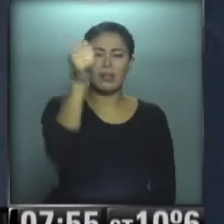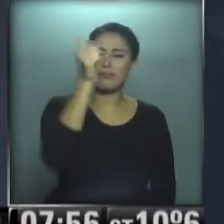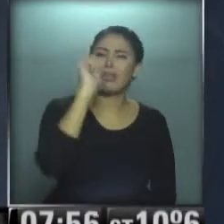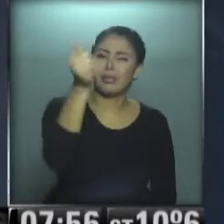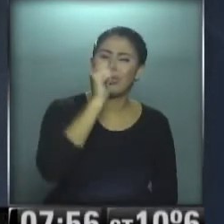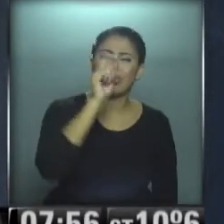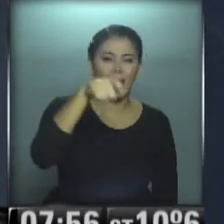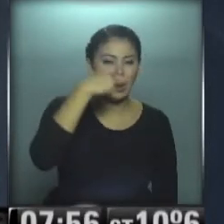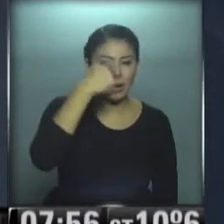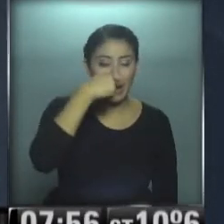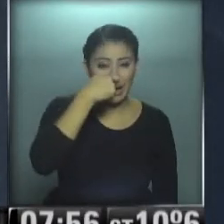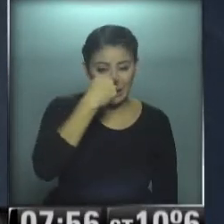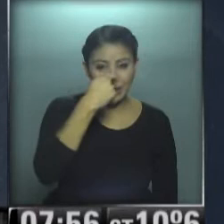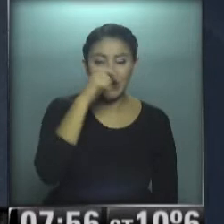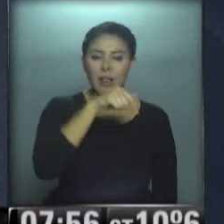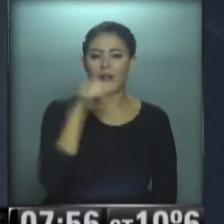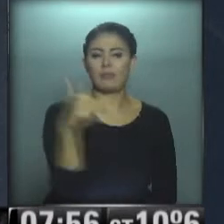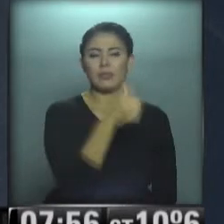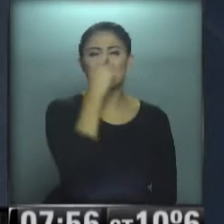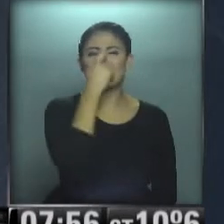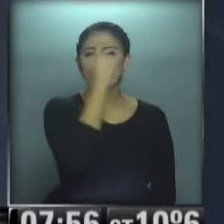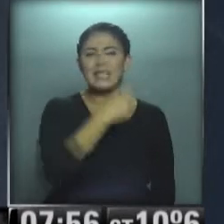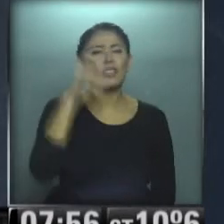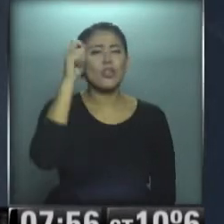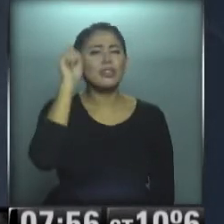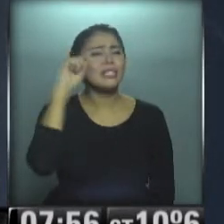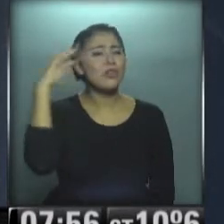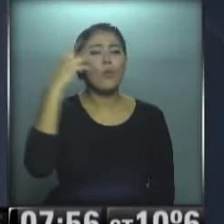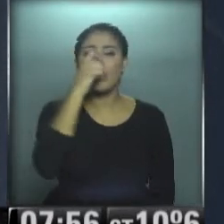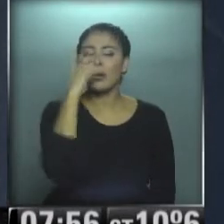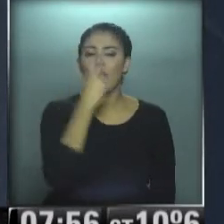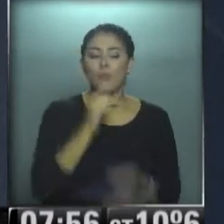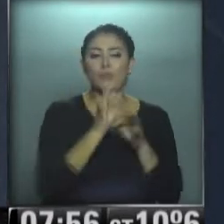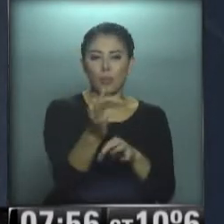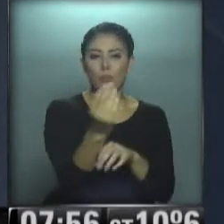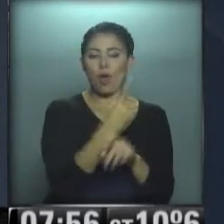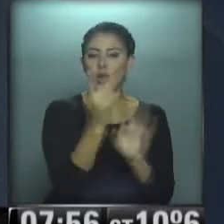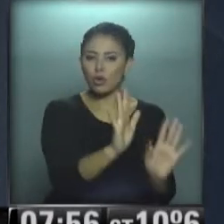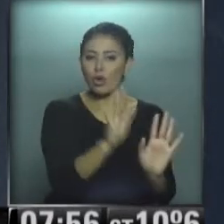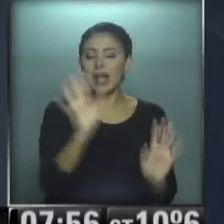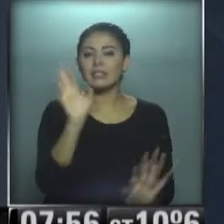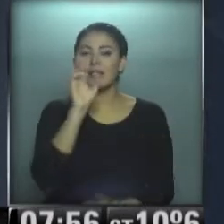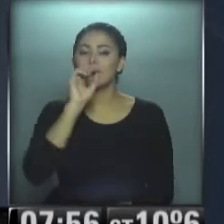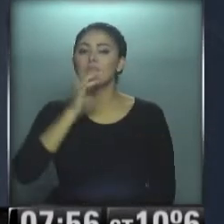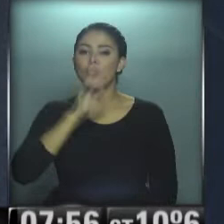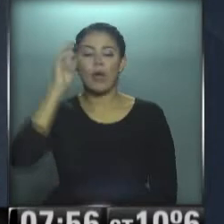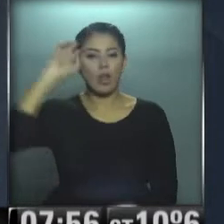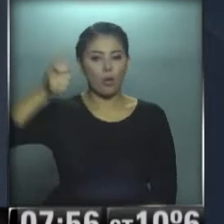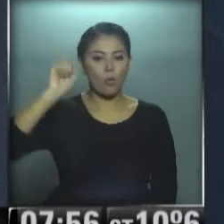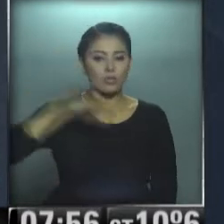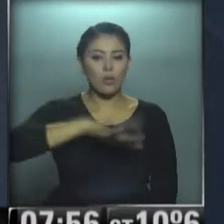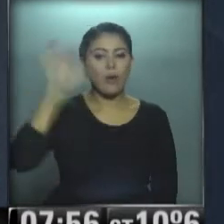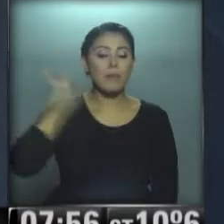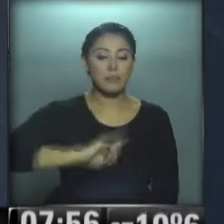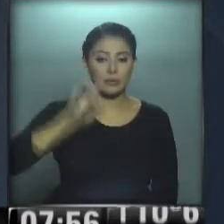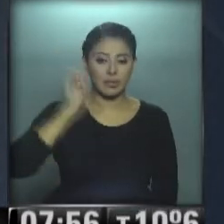efectos de cocaína y circulaba a 134 kilómetros por hora, confirmó la jueza de instrucción de Paraná,